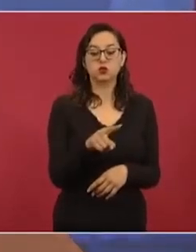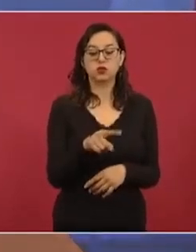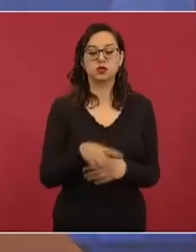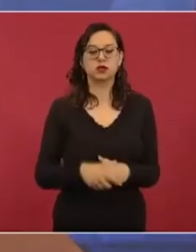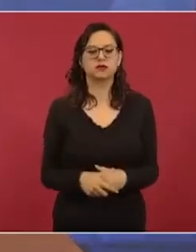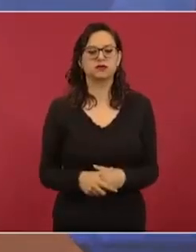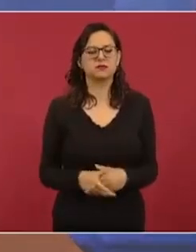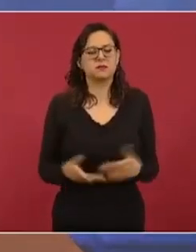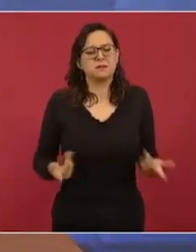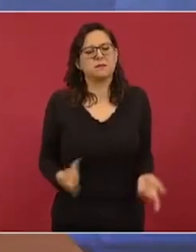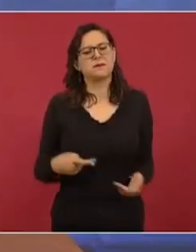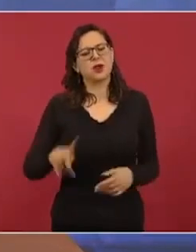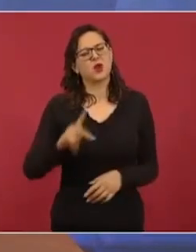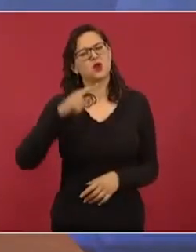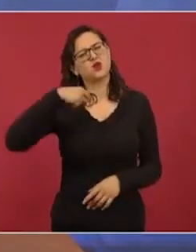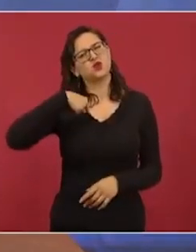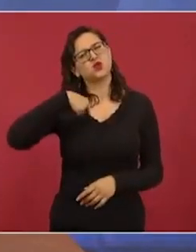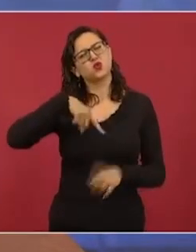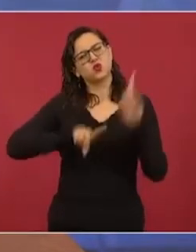¿Quiénes dieron esos permisos